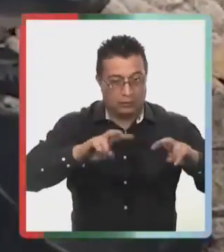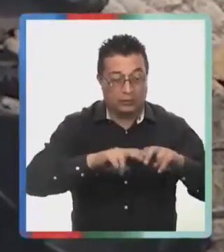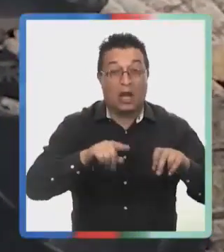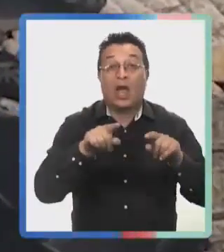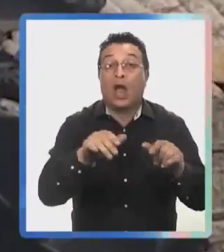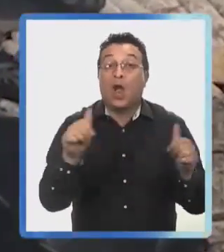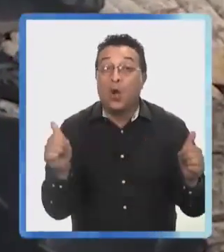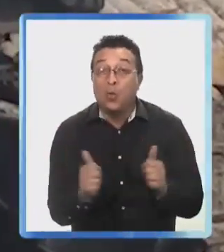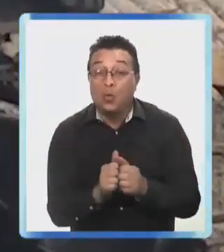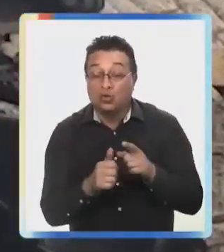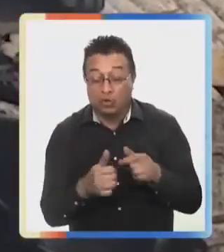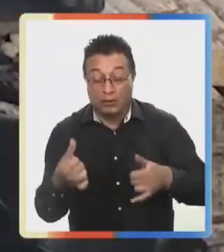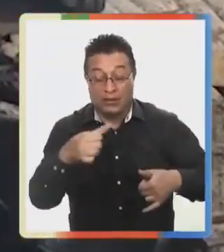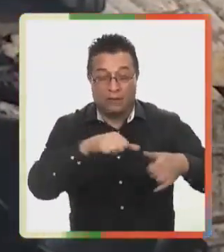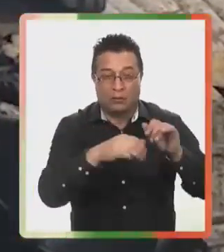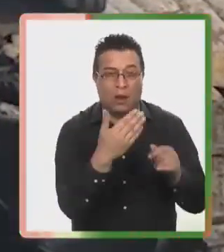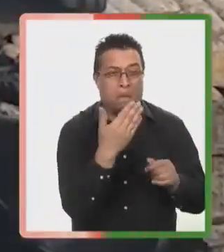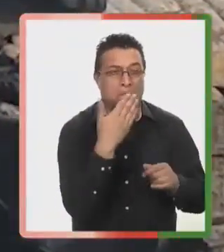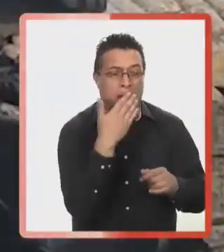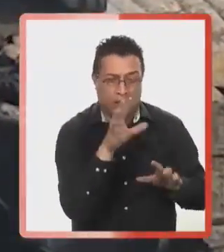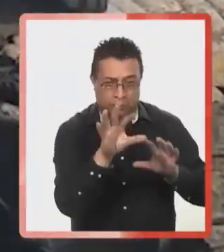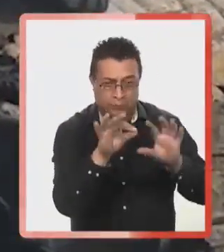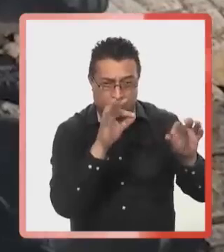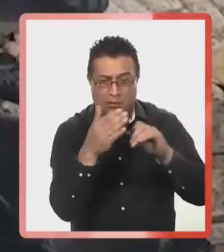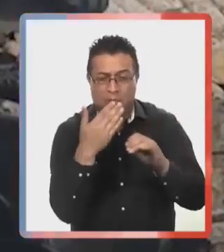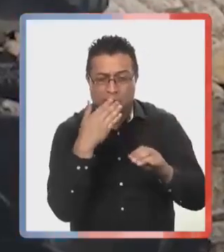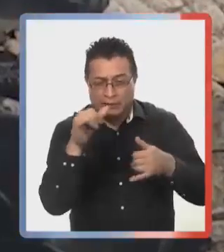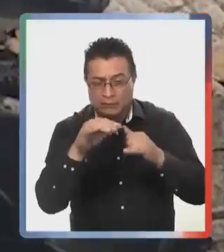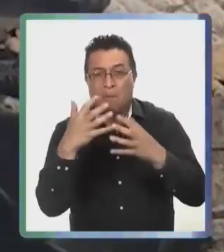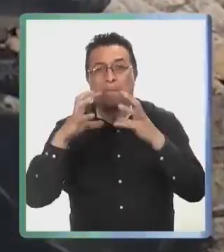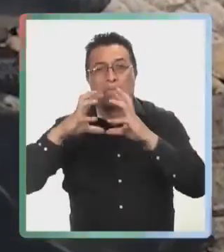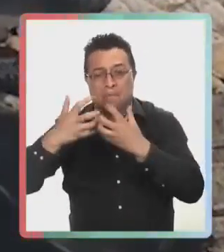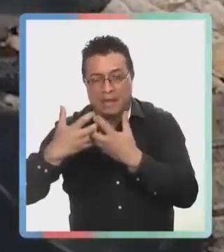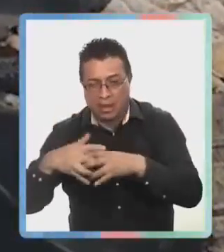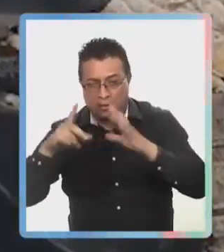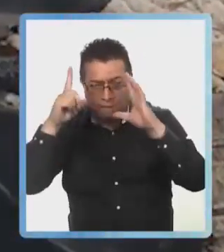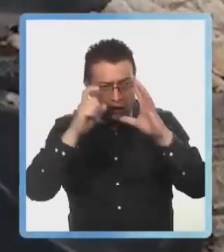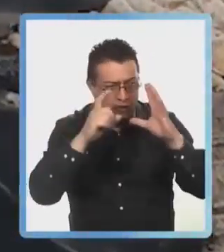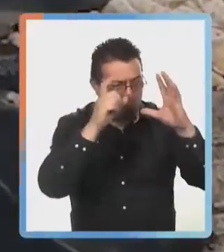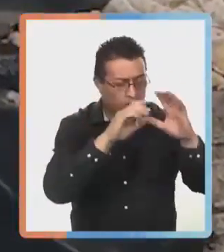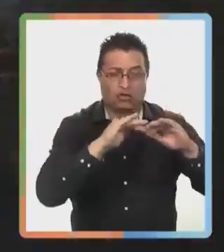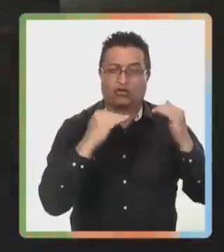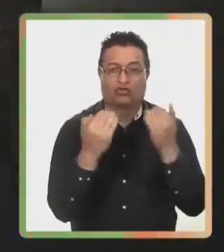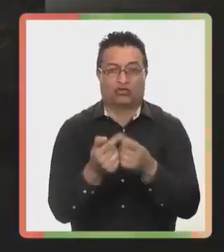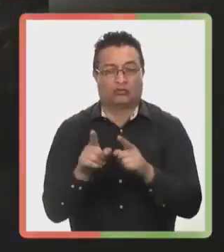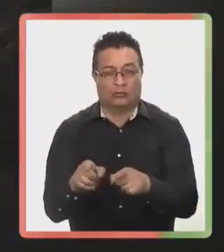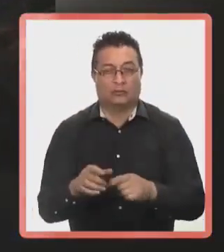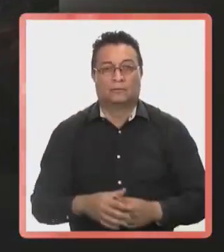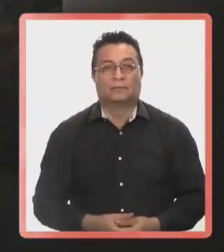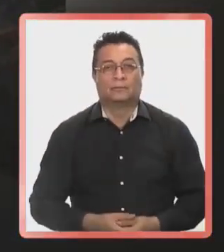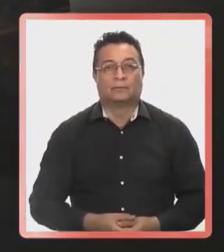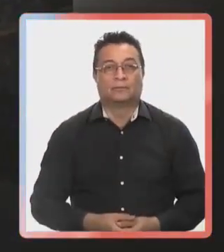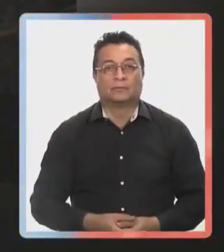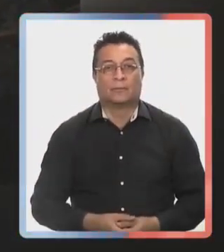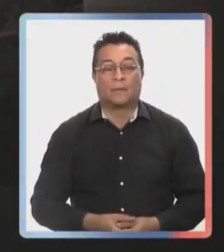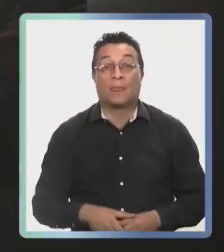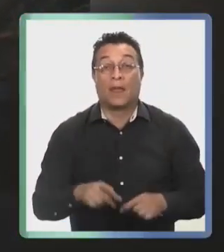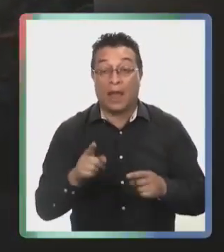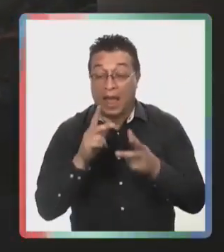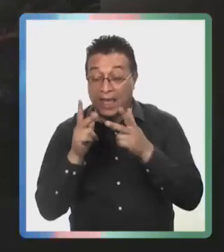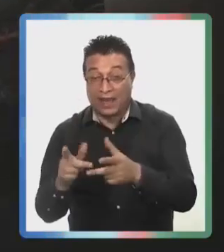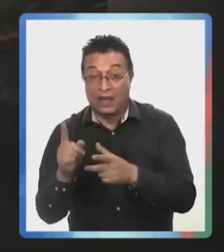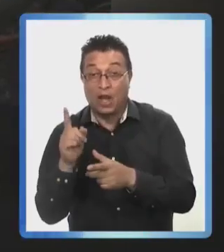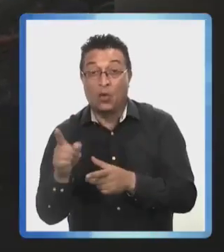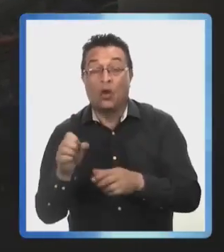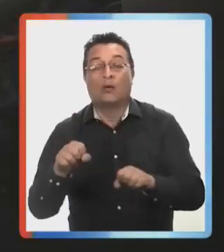la investigación y junto con ellos el laboratorio criminalística, junto a sus peritos químicos, mecánicos y fotográficos que periciaron el lugar. En uno